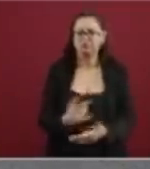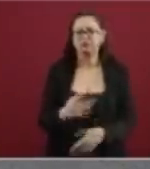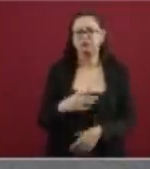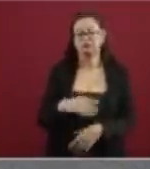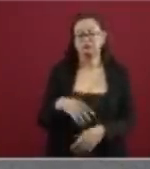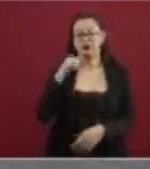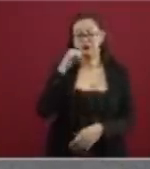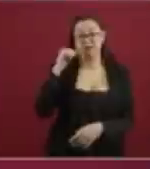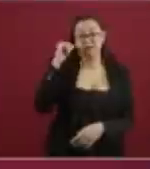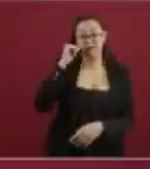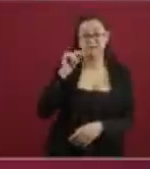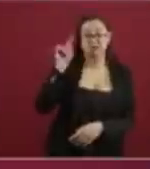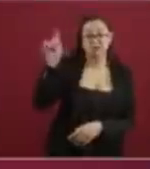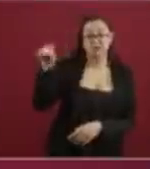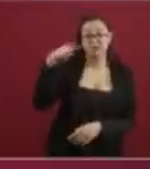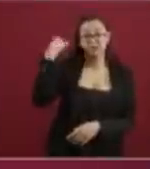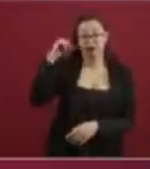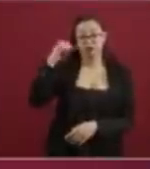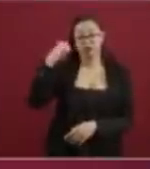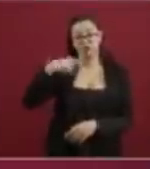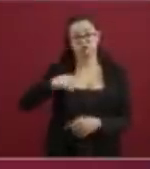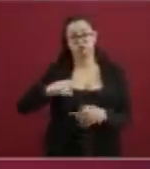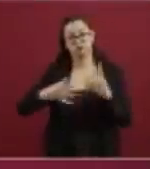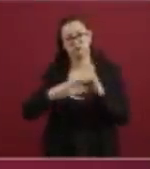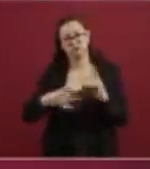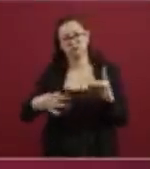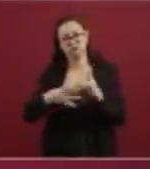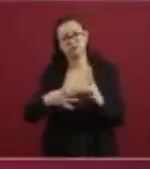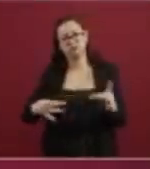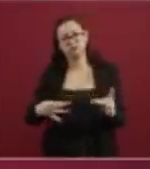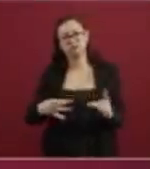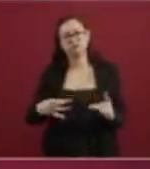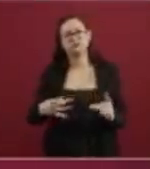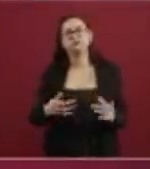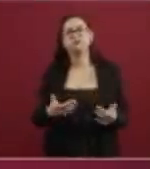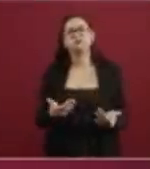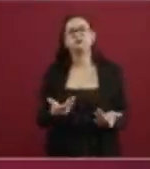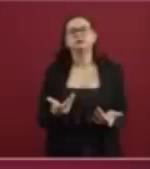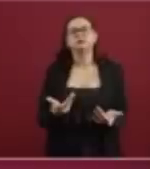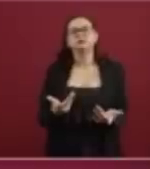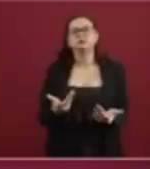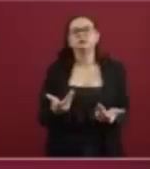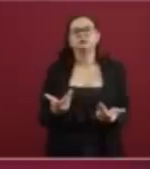Acapulco de que nos ayuda